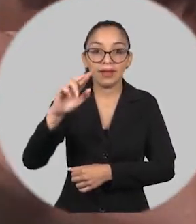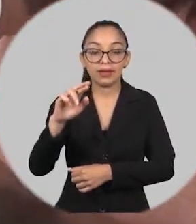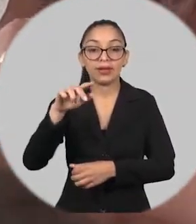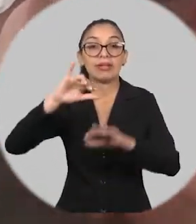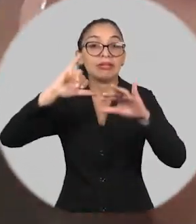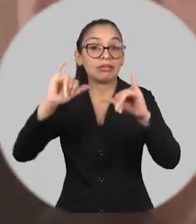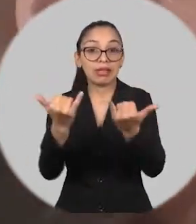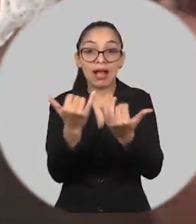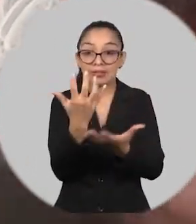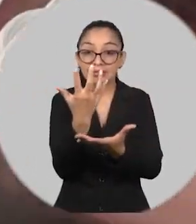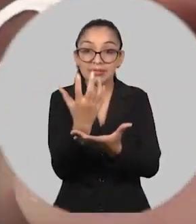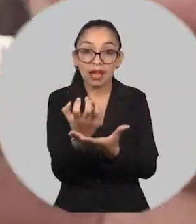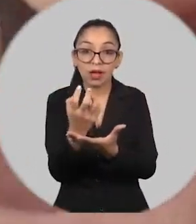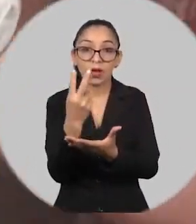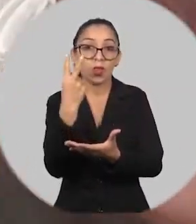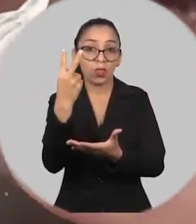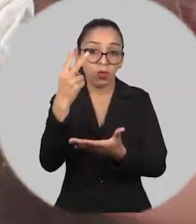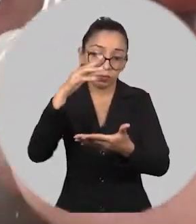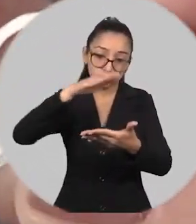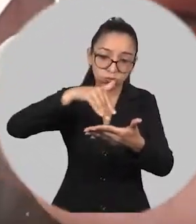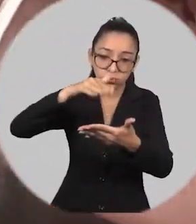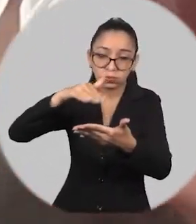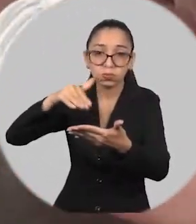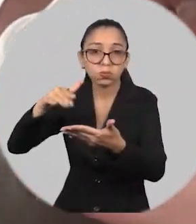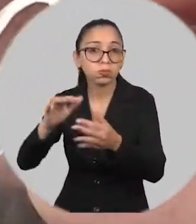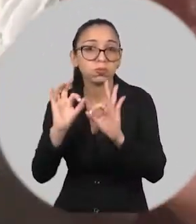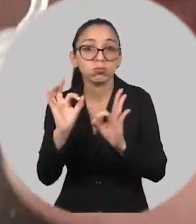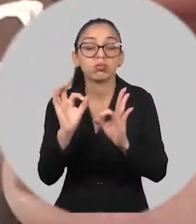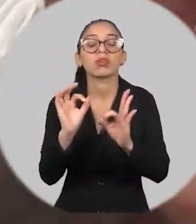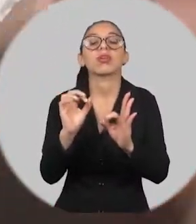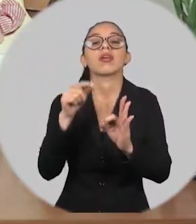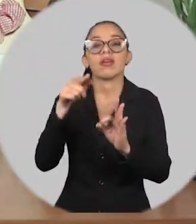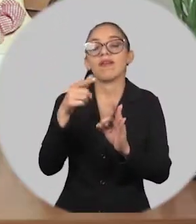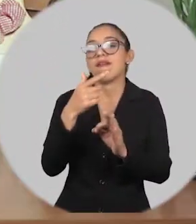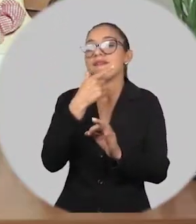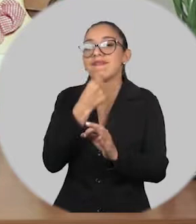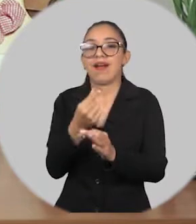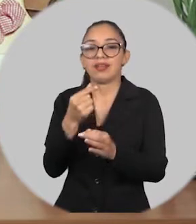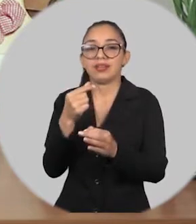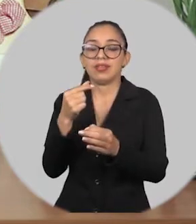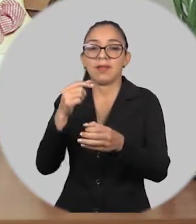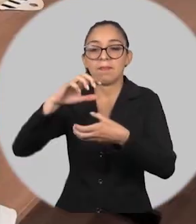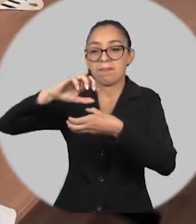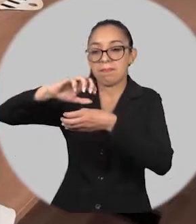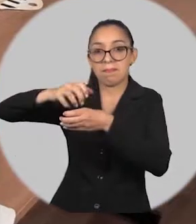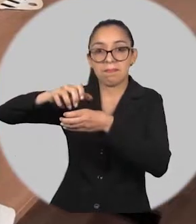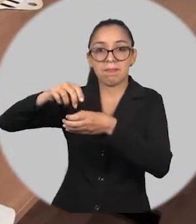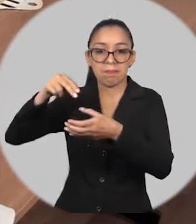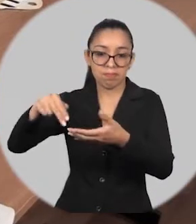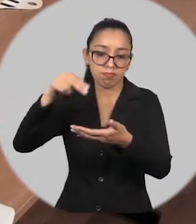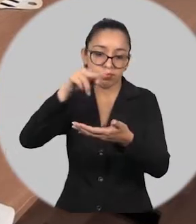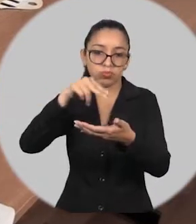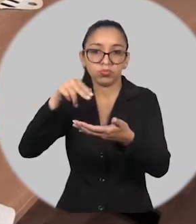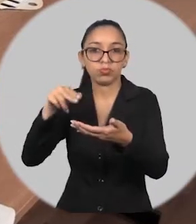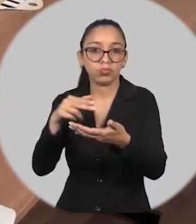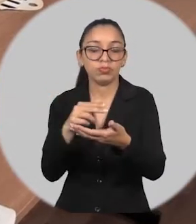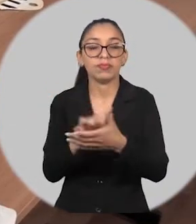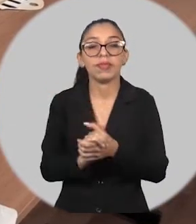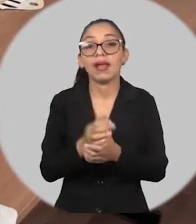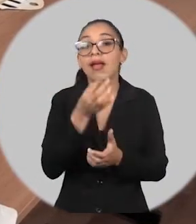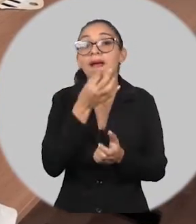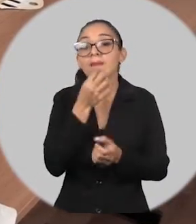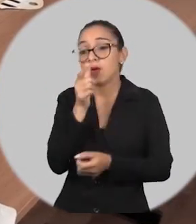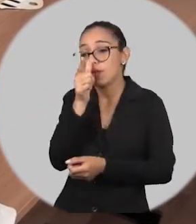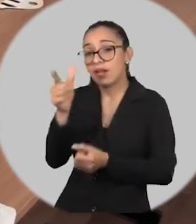está seco, después de dos manos, nosotros podemos tranquilamente pintar con las pinturas acrílicas. En el caso que usen directamente en